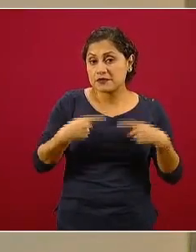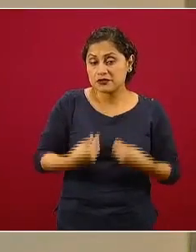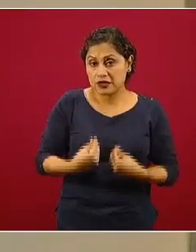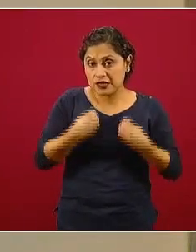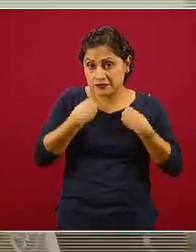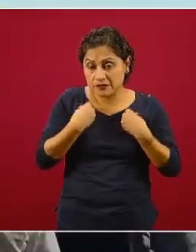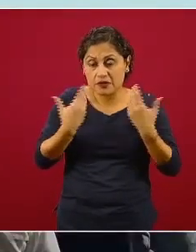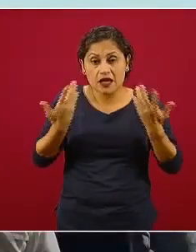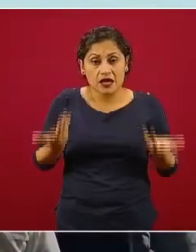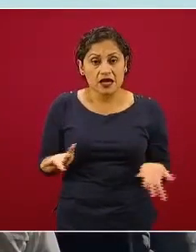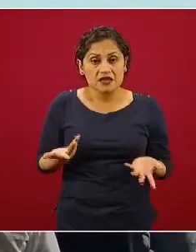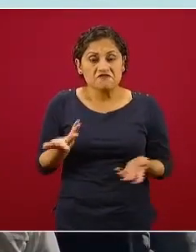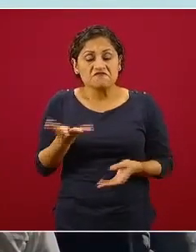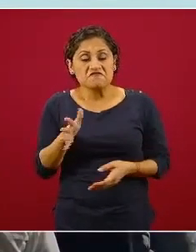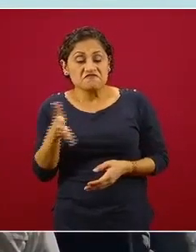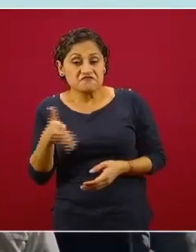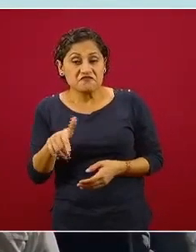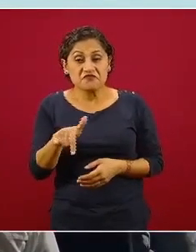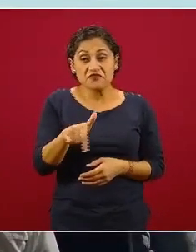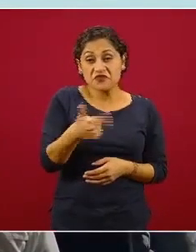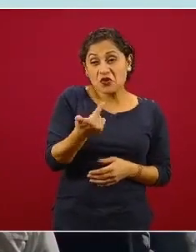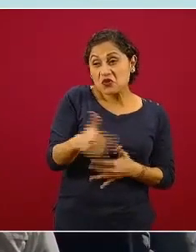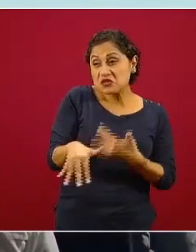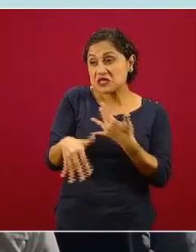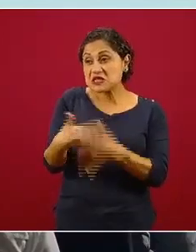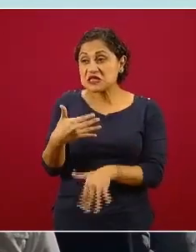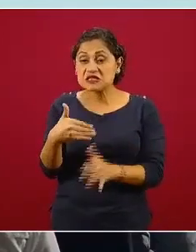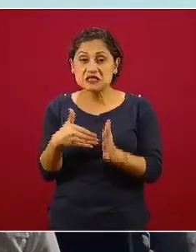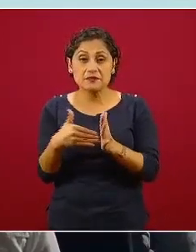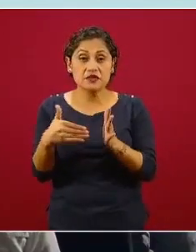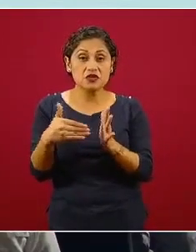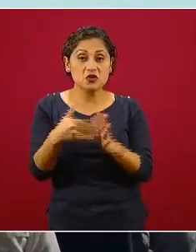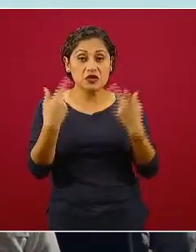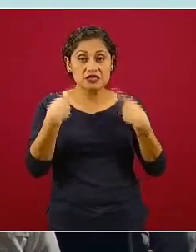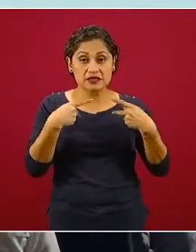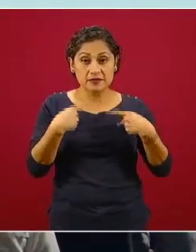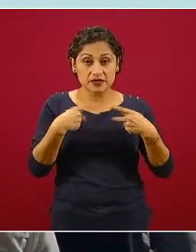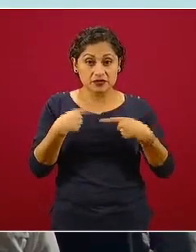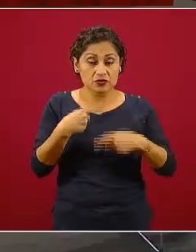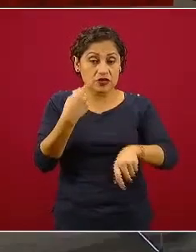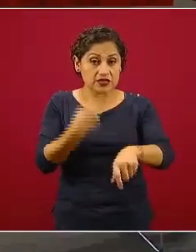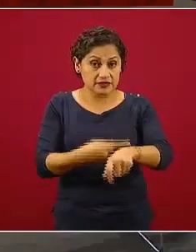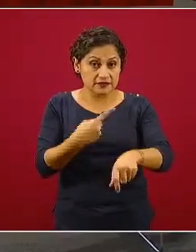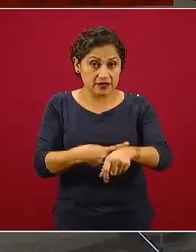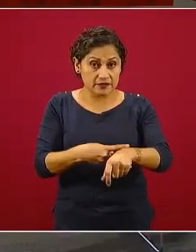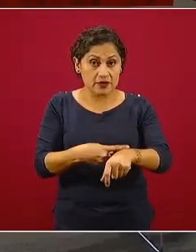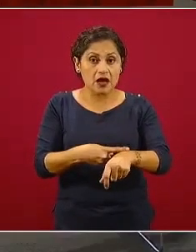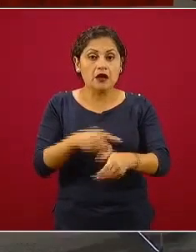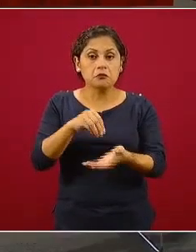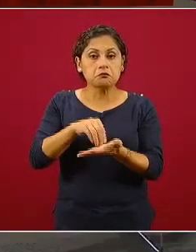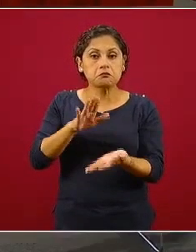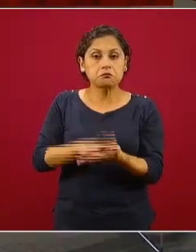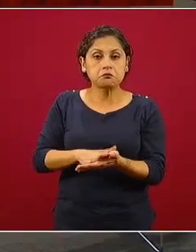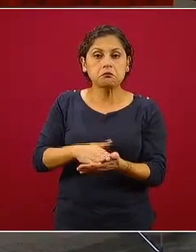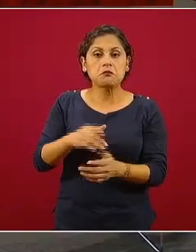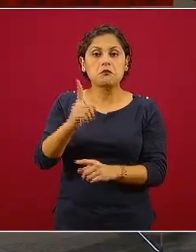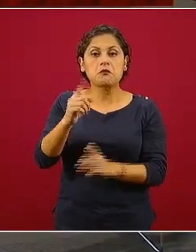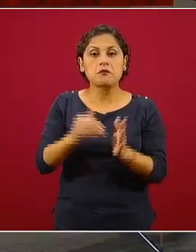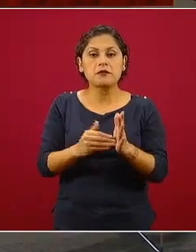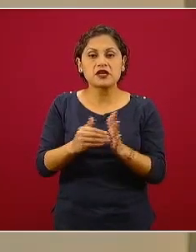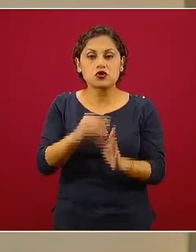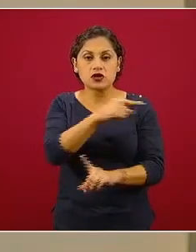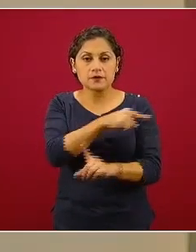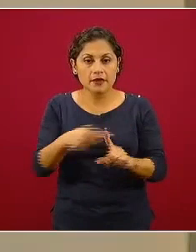tiene 12, 15 millones de casos y registró 1,5 millones. No se pueden registrar